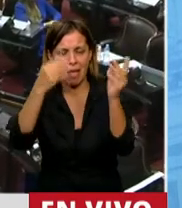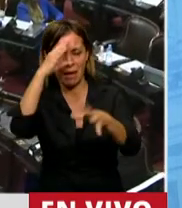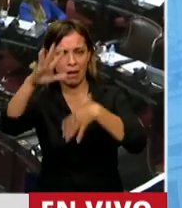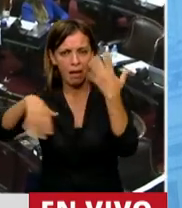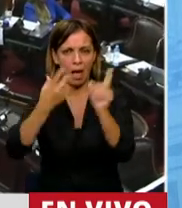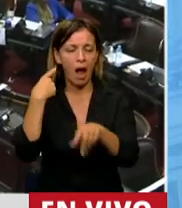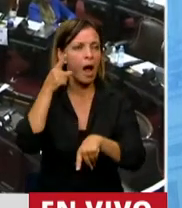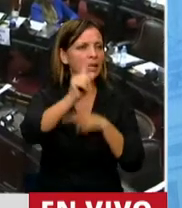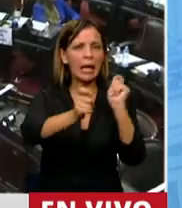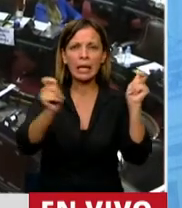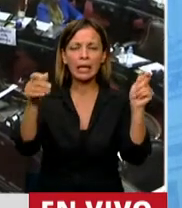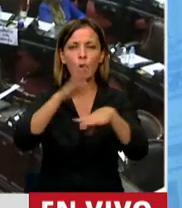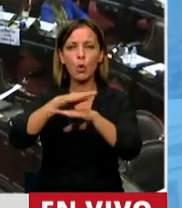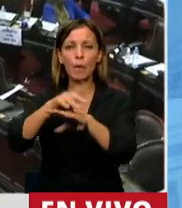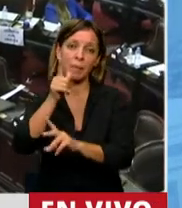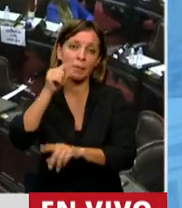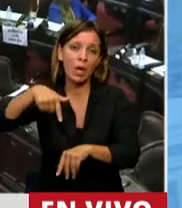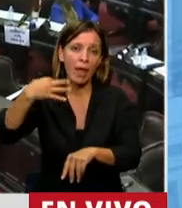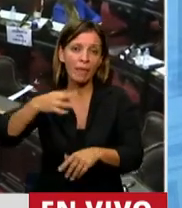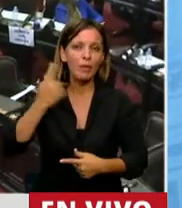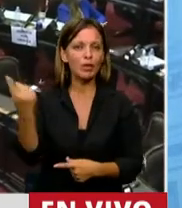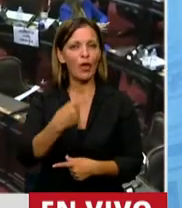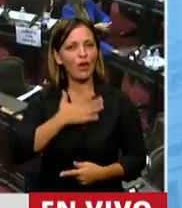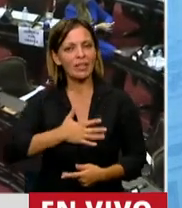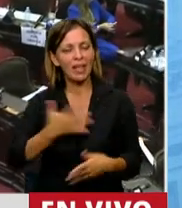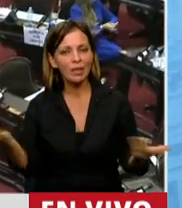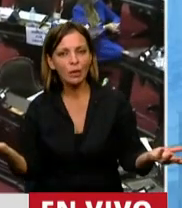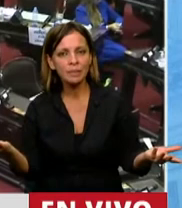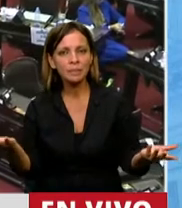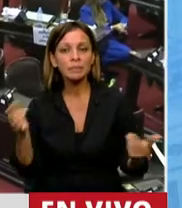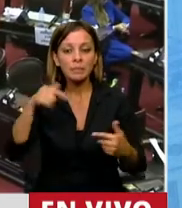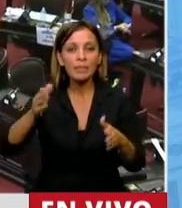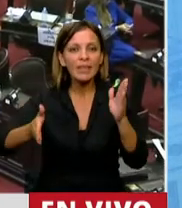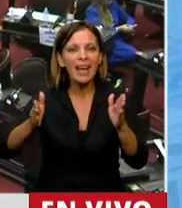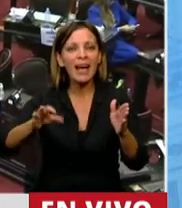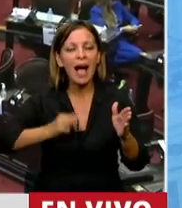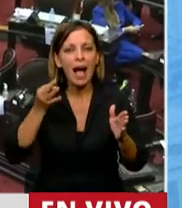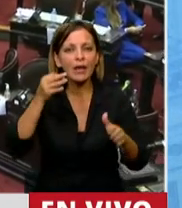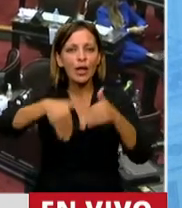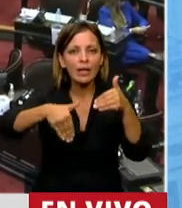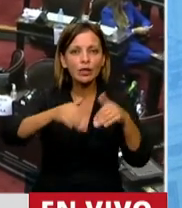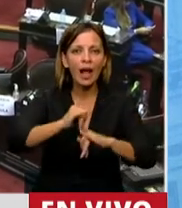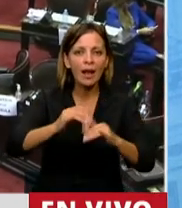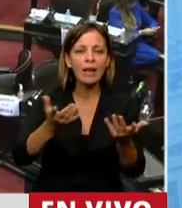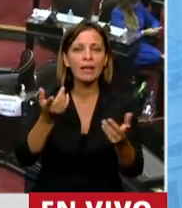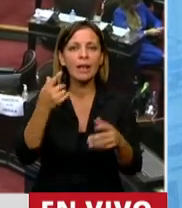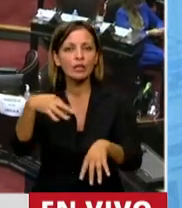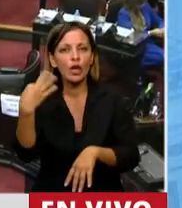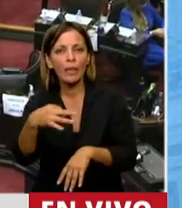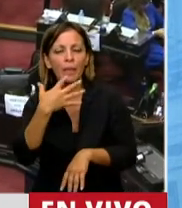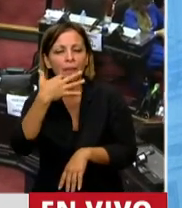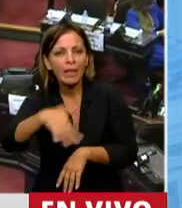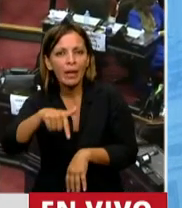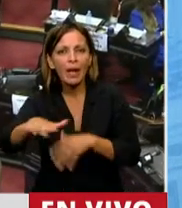enemigo en otro lado, y hoy me parece que lo que tendríamos que estar es festejando, que más allá, estando en un año electoral, fuera de la política, atendemos una situación